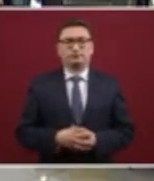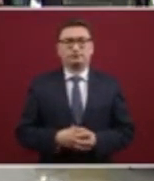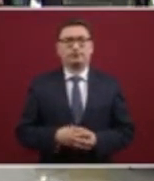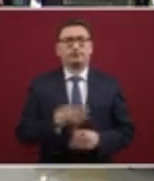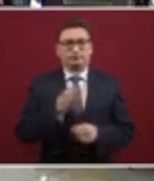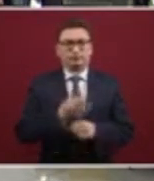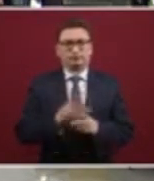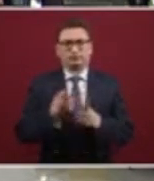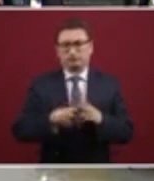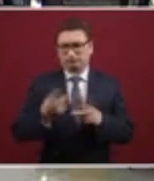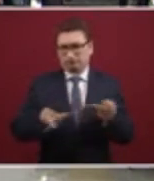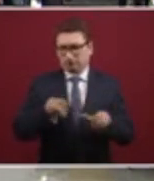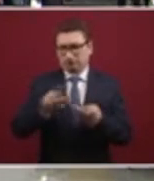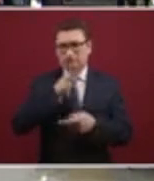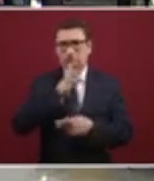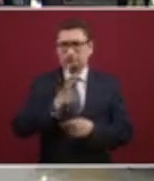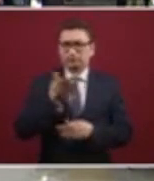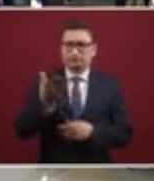Vamos de, sí, de izquierda.